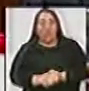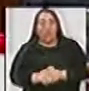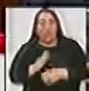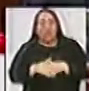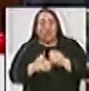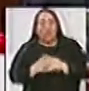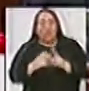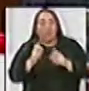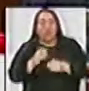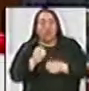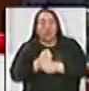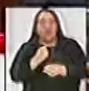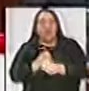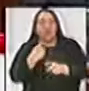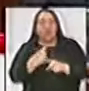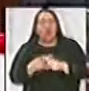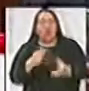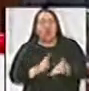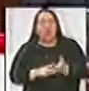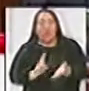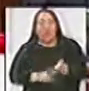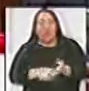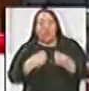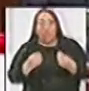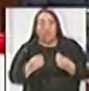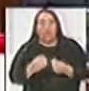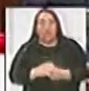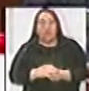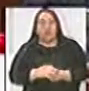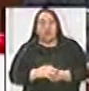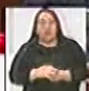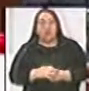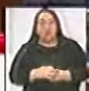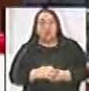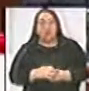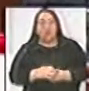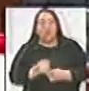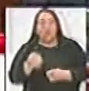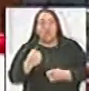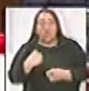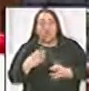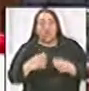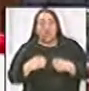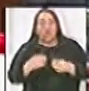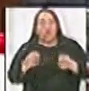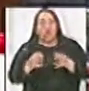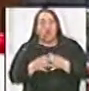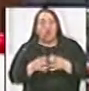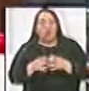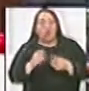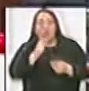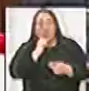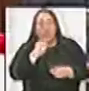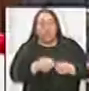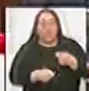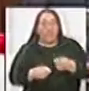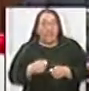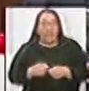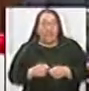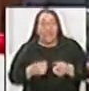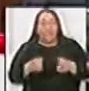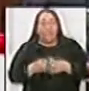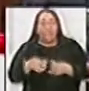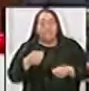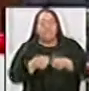todo en el caso de las obras por impuesto. ¿Por qué? Porque si yo permito que el sector privado invierta, y el sector